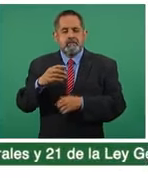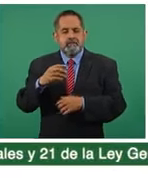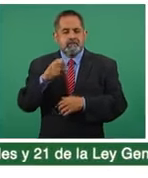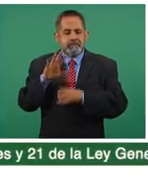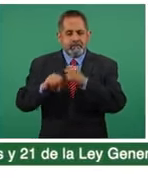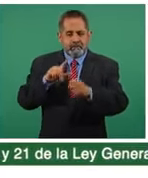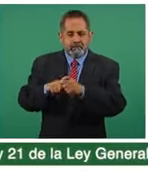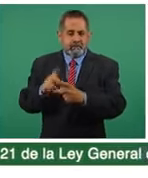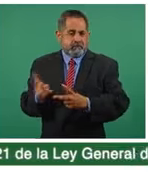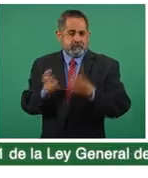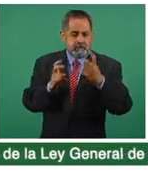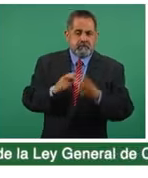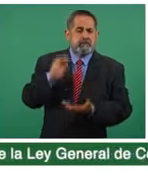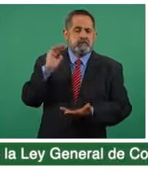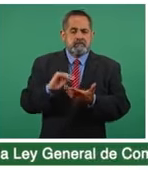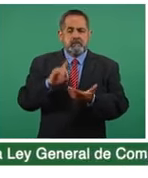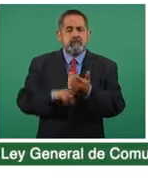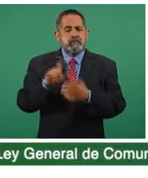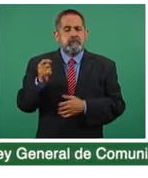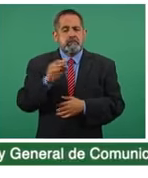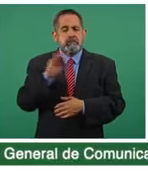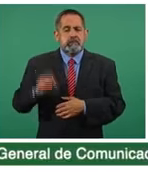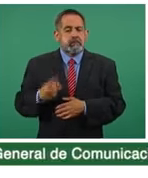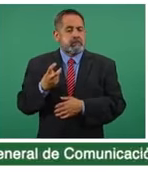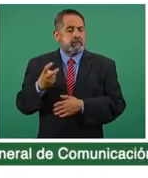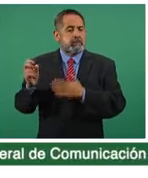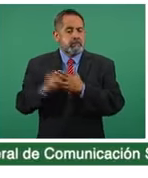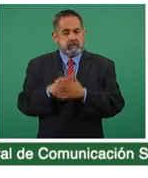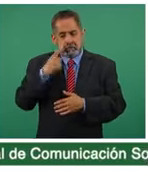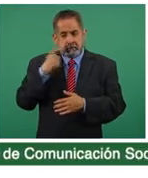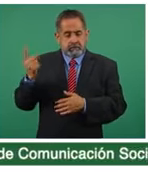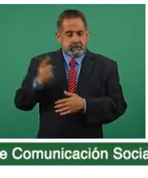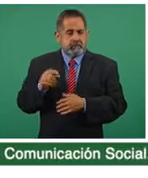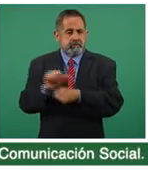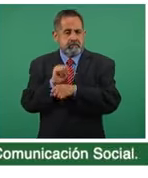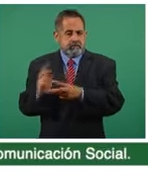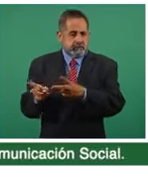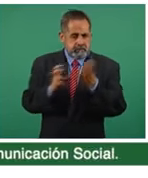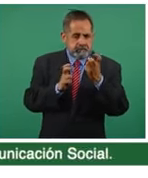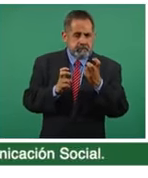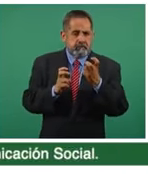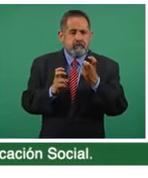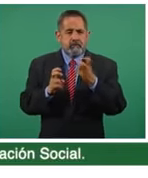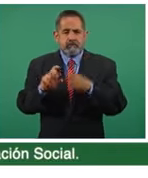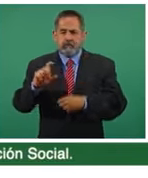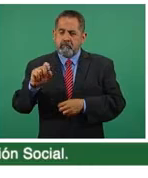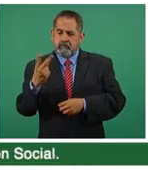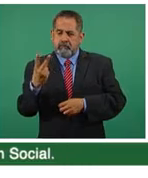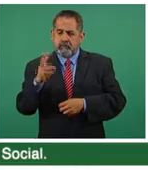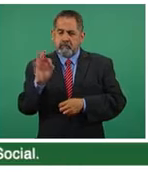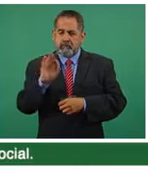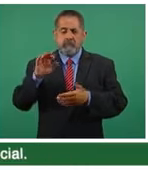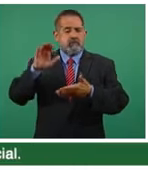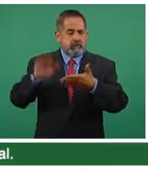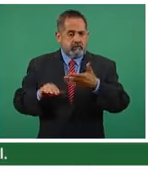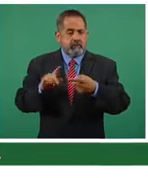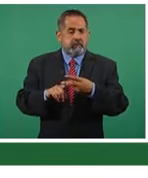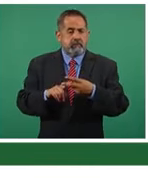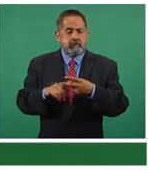de 20% en este trimestre. Aquí se ve robo de vehículo menos 22%,